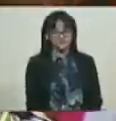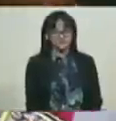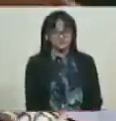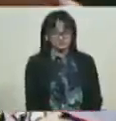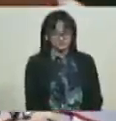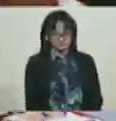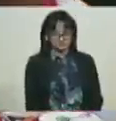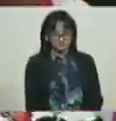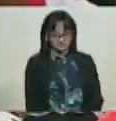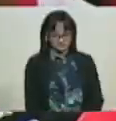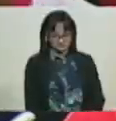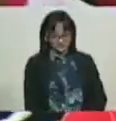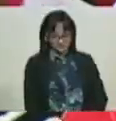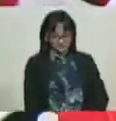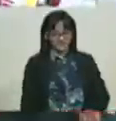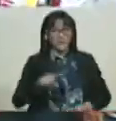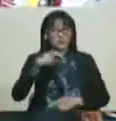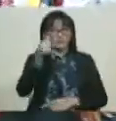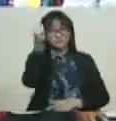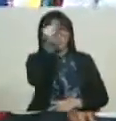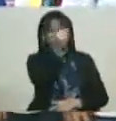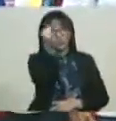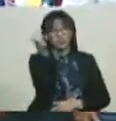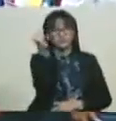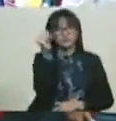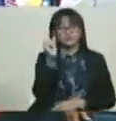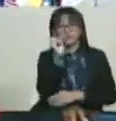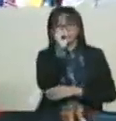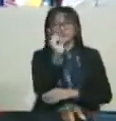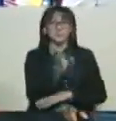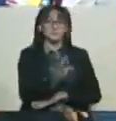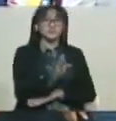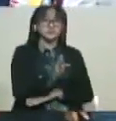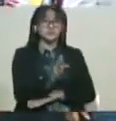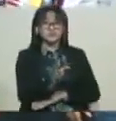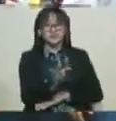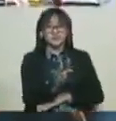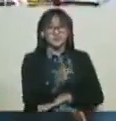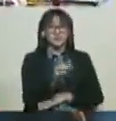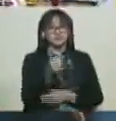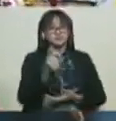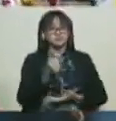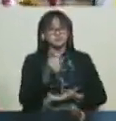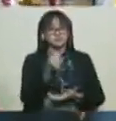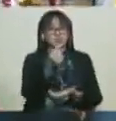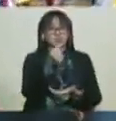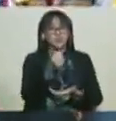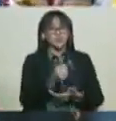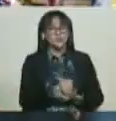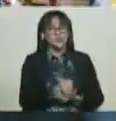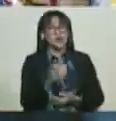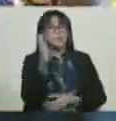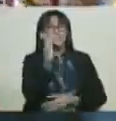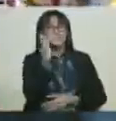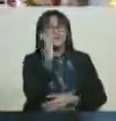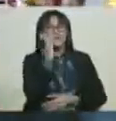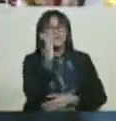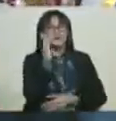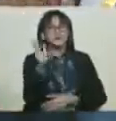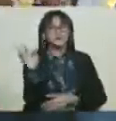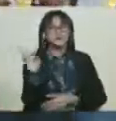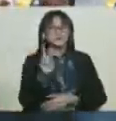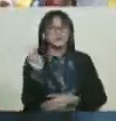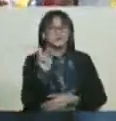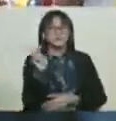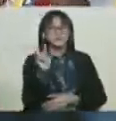y el próximo domingo vamos a depositar un bono a las madres venezolanas